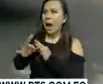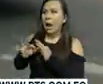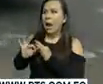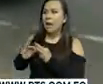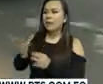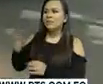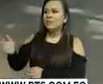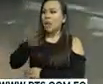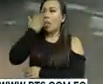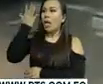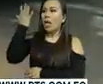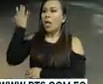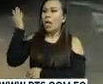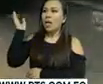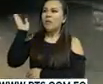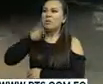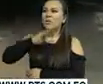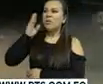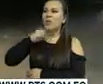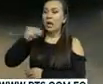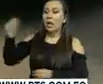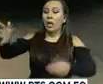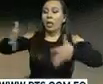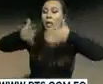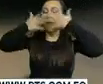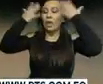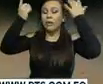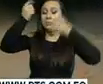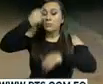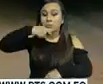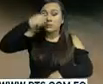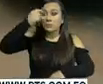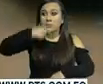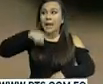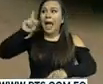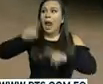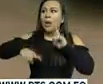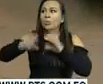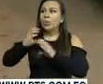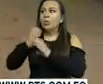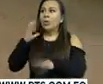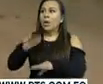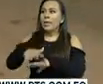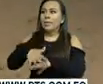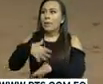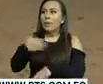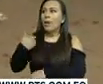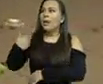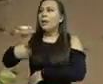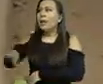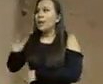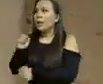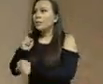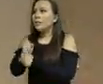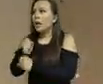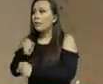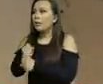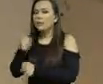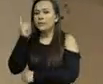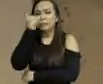tiene que soportar diariamente aquí el polvo el polvo y a veces que los carros de llegan rápido para llegar aún a su trabajo